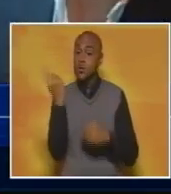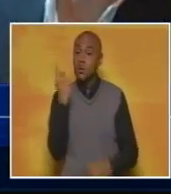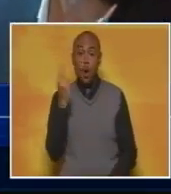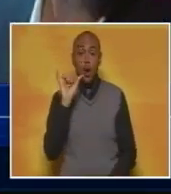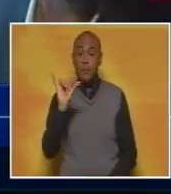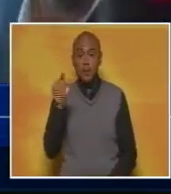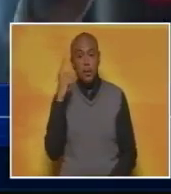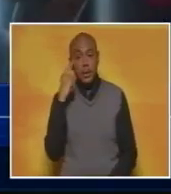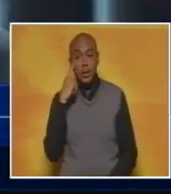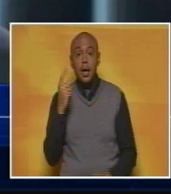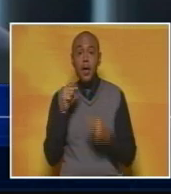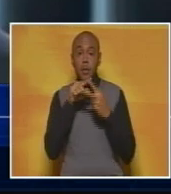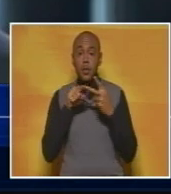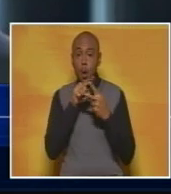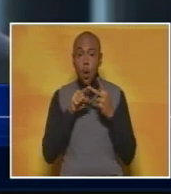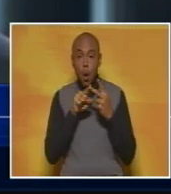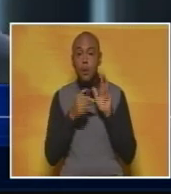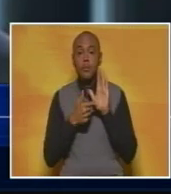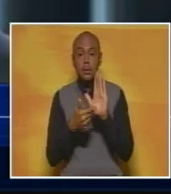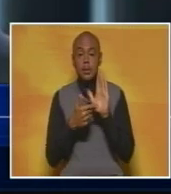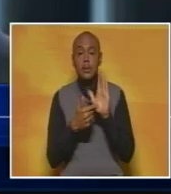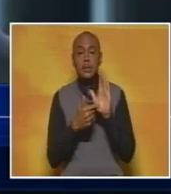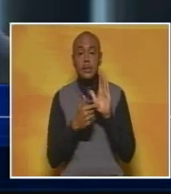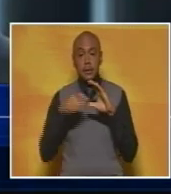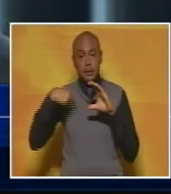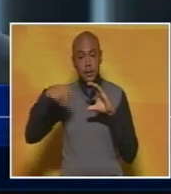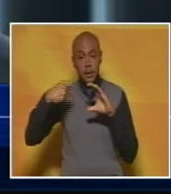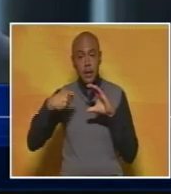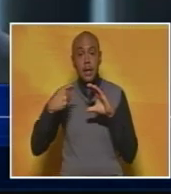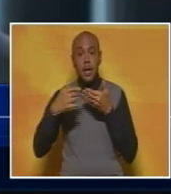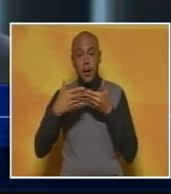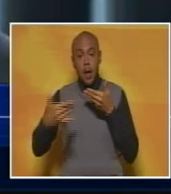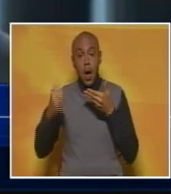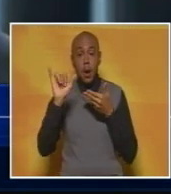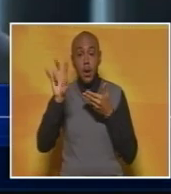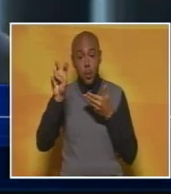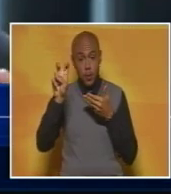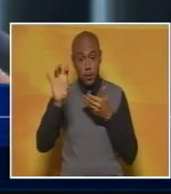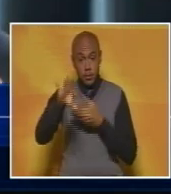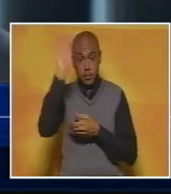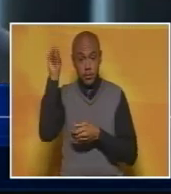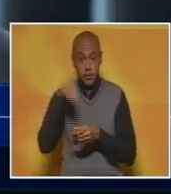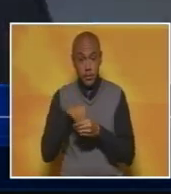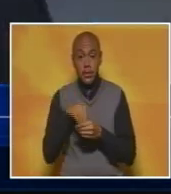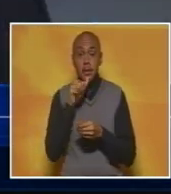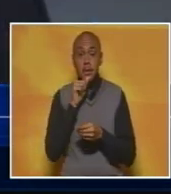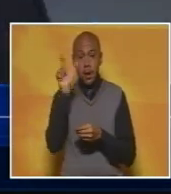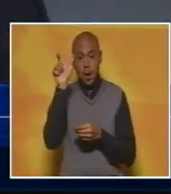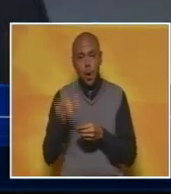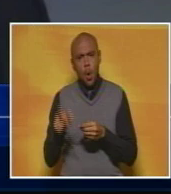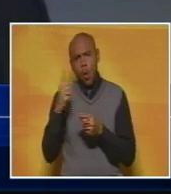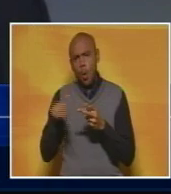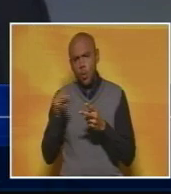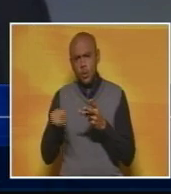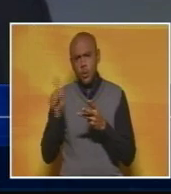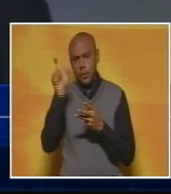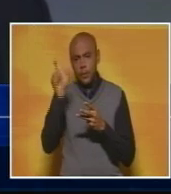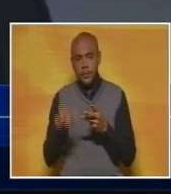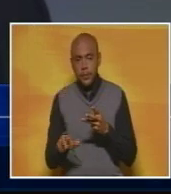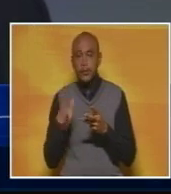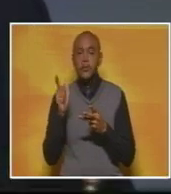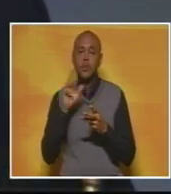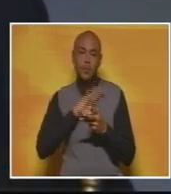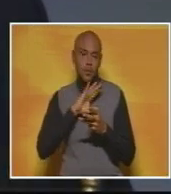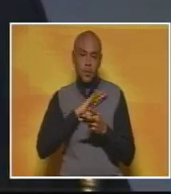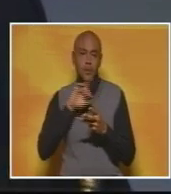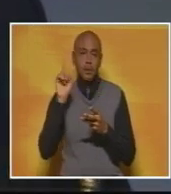capítulos para una serie y ahora pasará a la lista de los ilustres ganadores, entre los que están Whoopi Goldberg, Helen